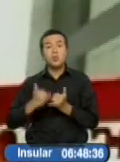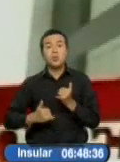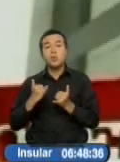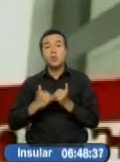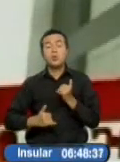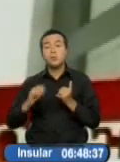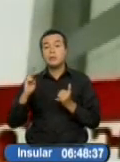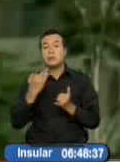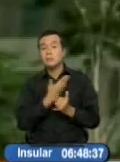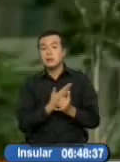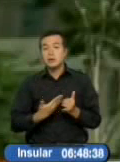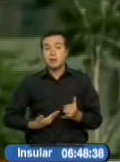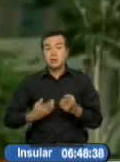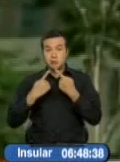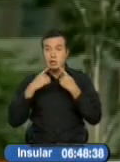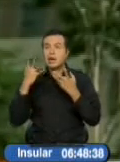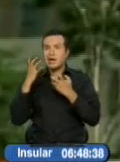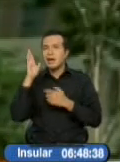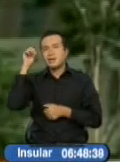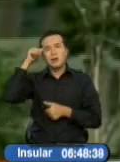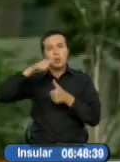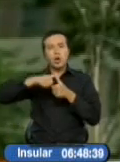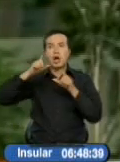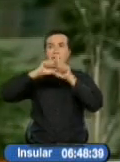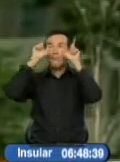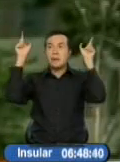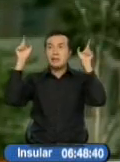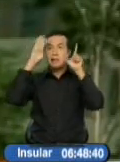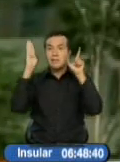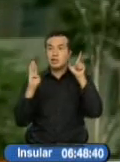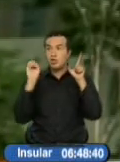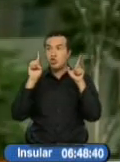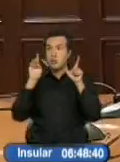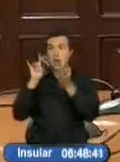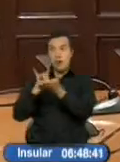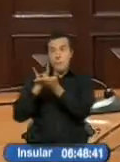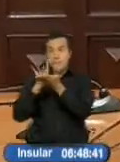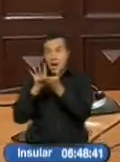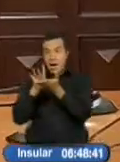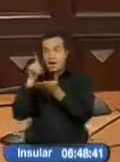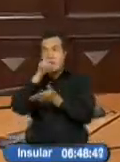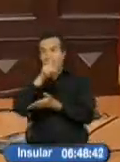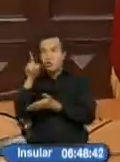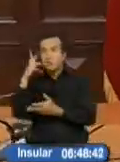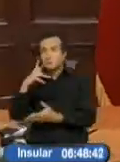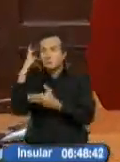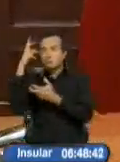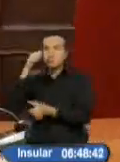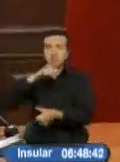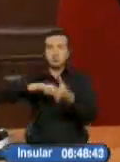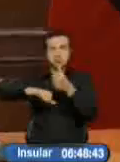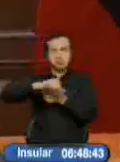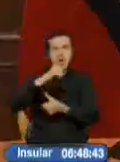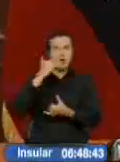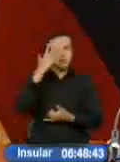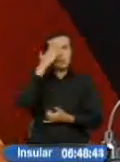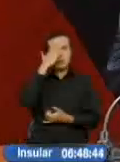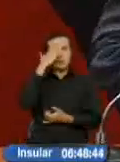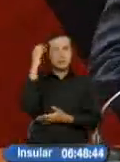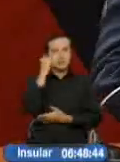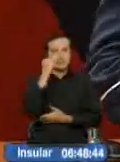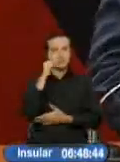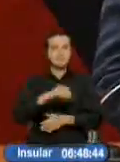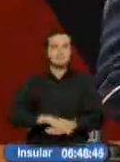segundo mandatario calificó esto como un acto de venganza de la constructora por haberles expulsado del país y por haber defendido los intereses nacionales. Carlos